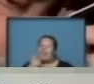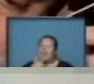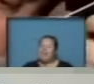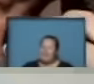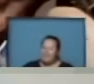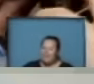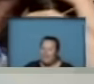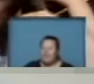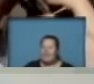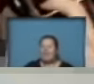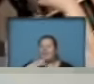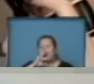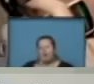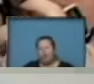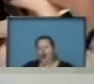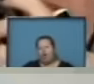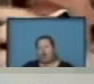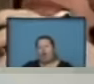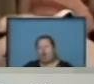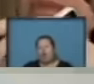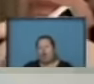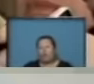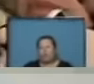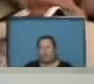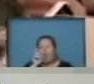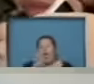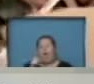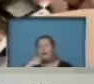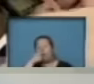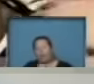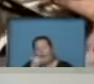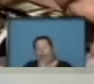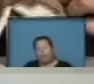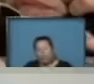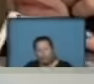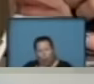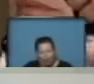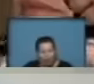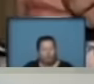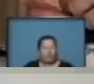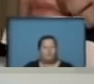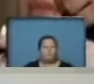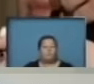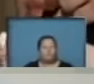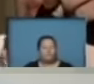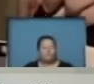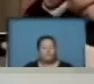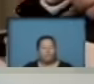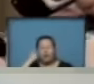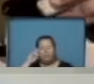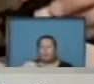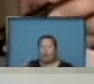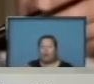instalar tanto fraude, como algunos analistas señalan que no se tiene que llegar a las elecciones generales de